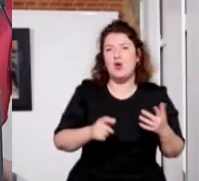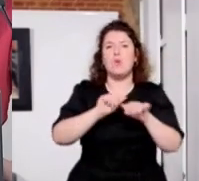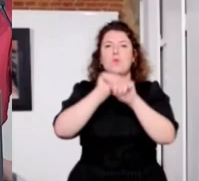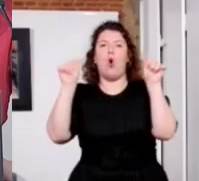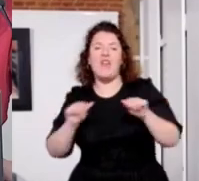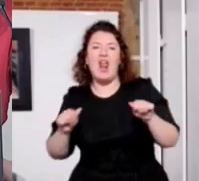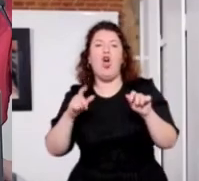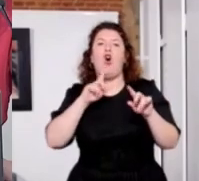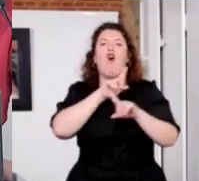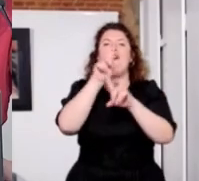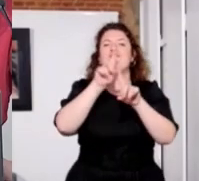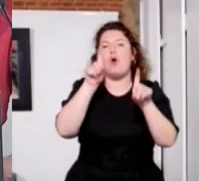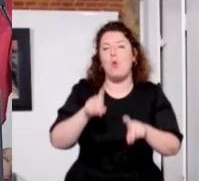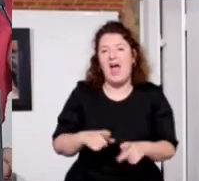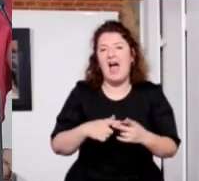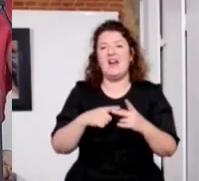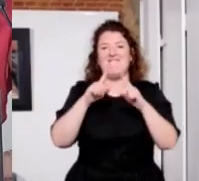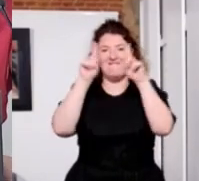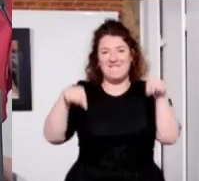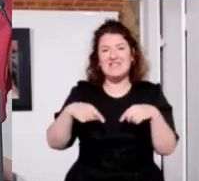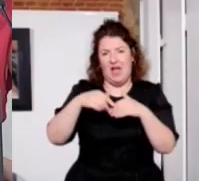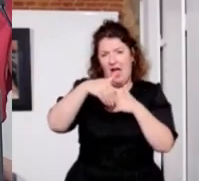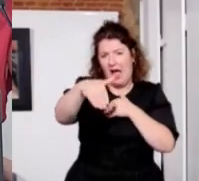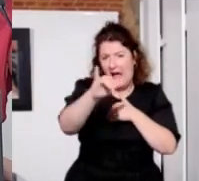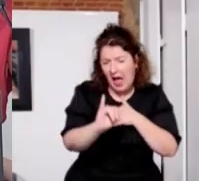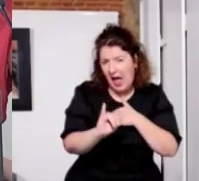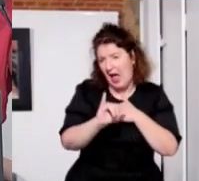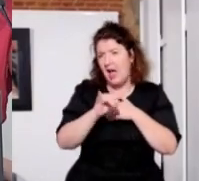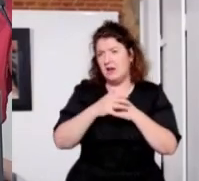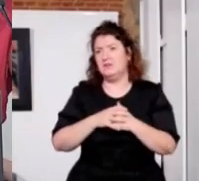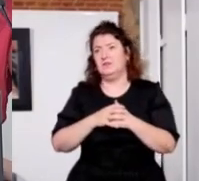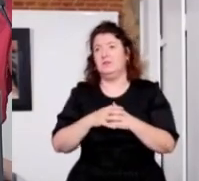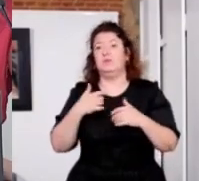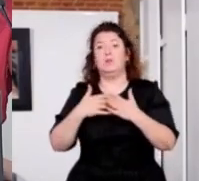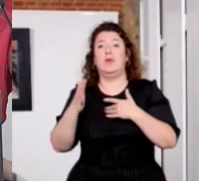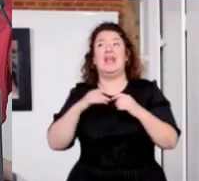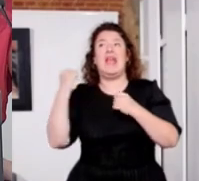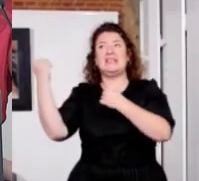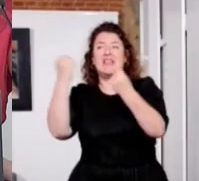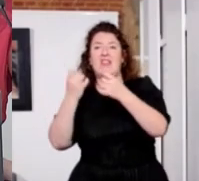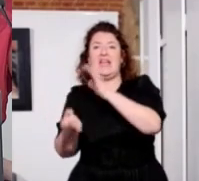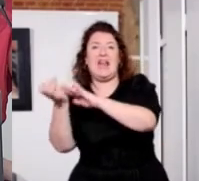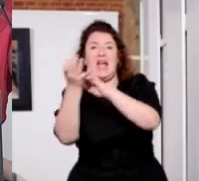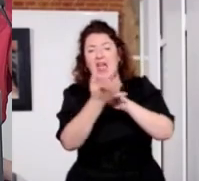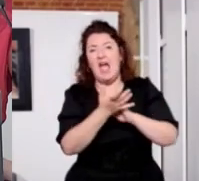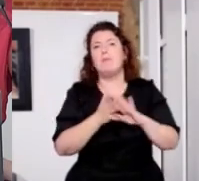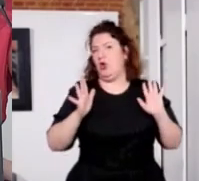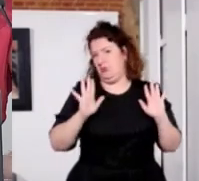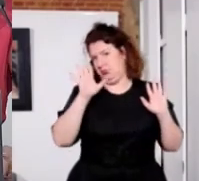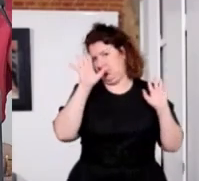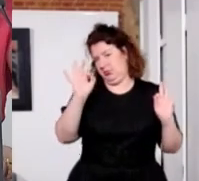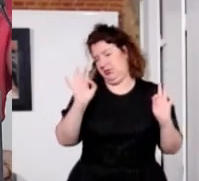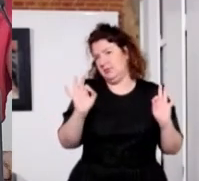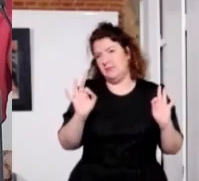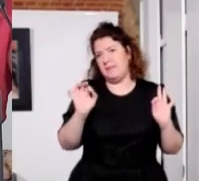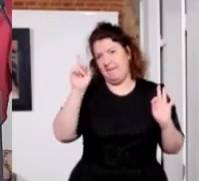modelos, formularios, fichas, tal, que estén al servicio. Algunos que los habrán creado desde entidades y tal, pero evidentemente se les supone